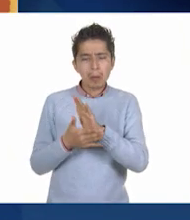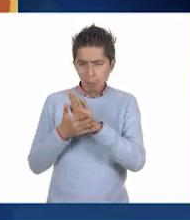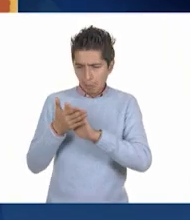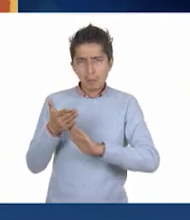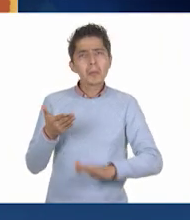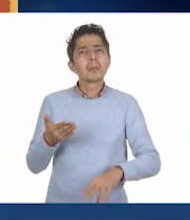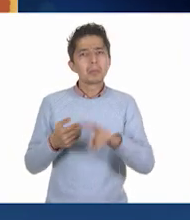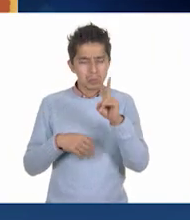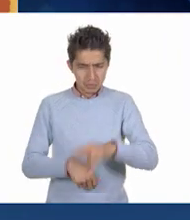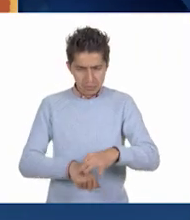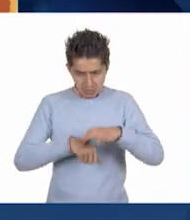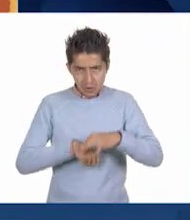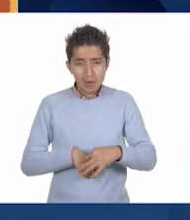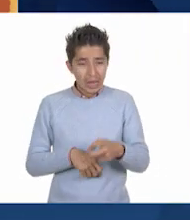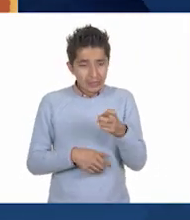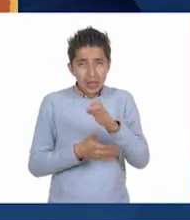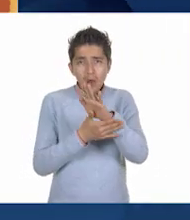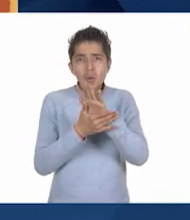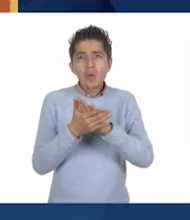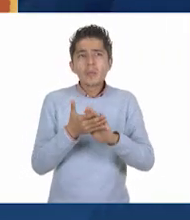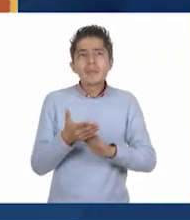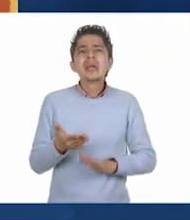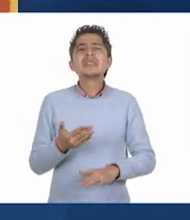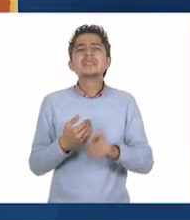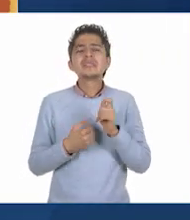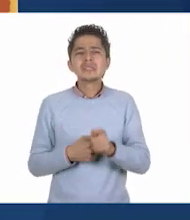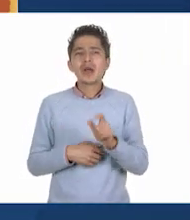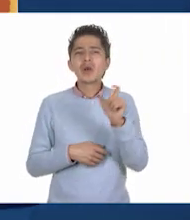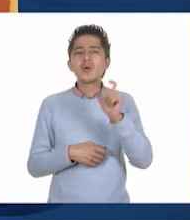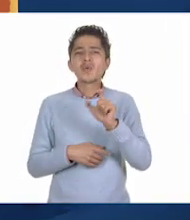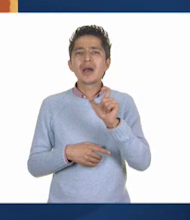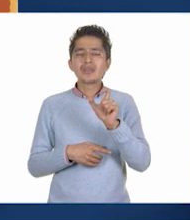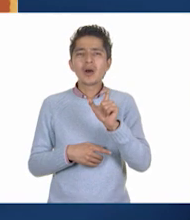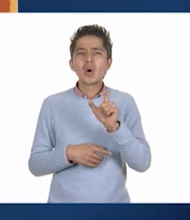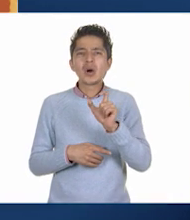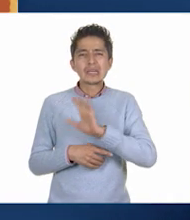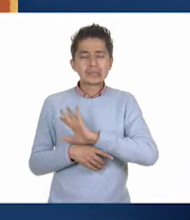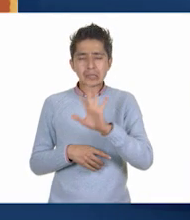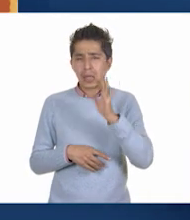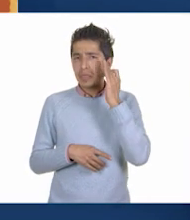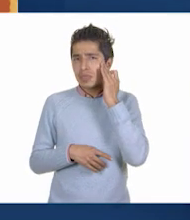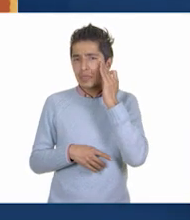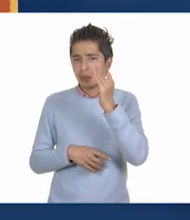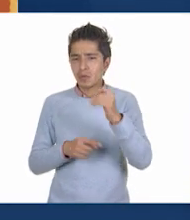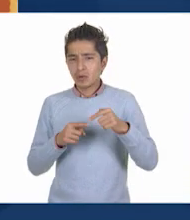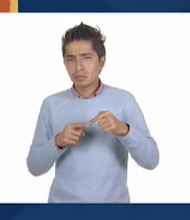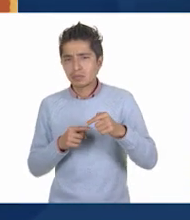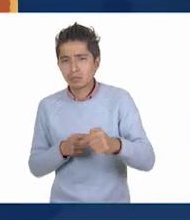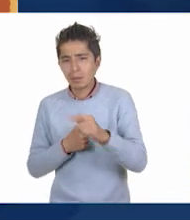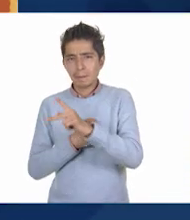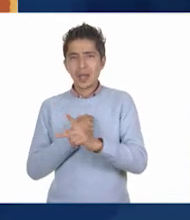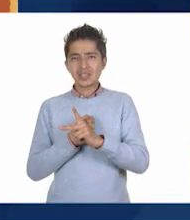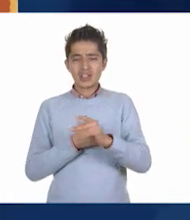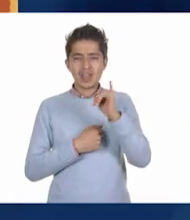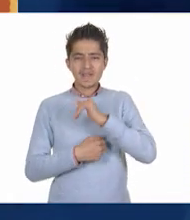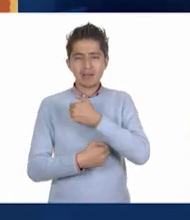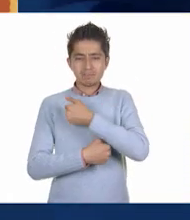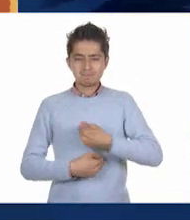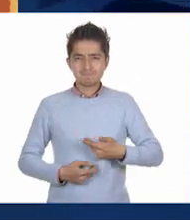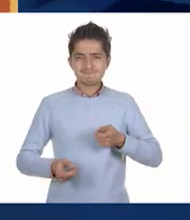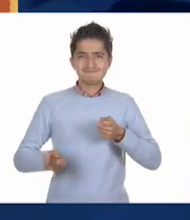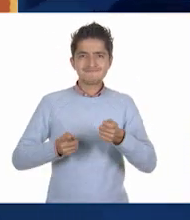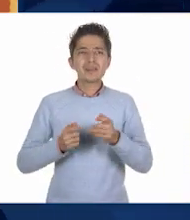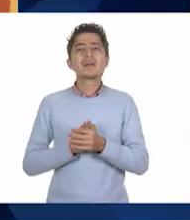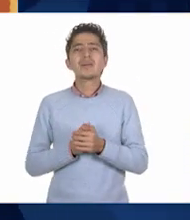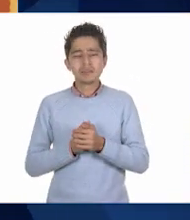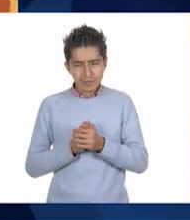realidad, y en esta humildad que lo sostuvo hasta cuando llegó a ser por poco tiempo el amo del país, está el secreto del